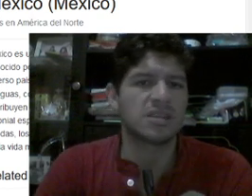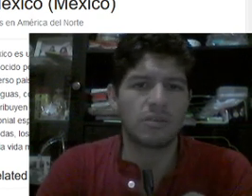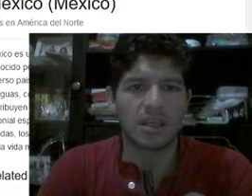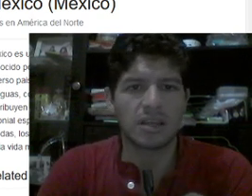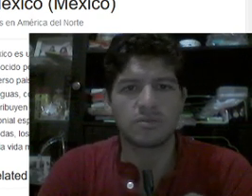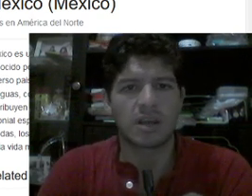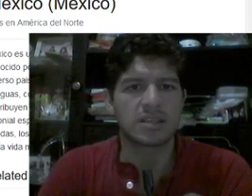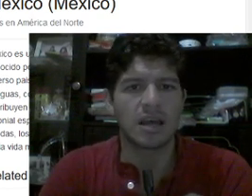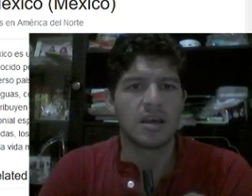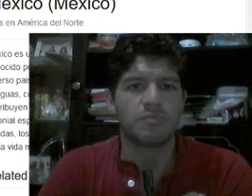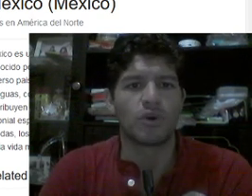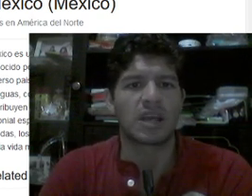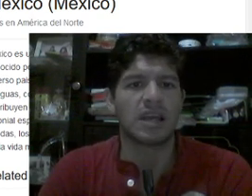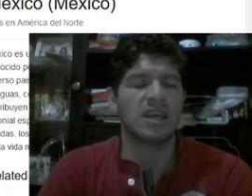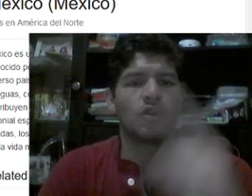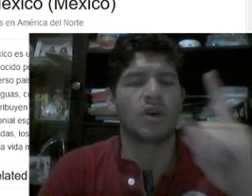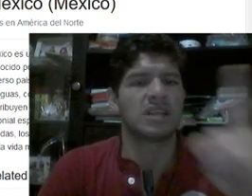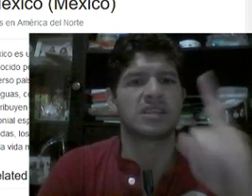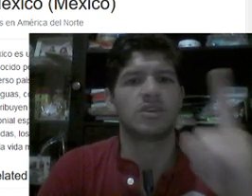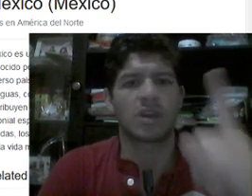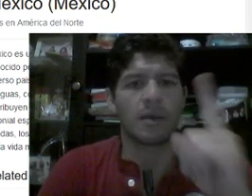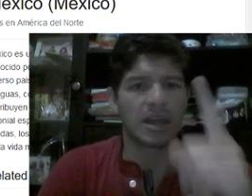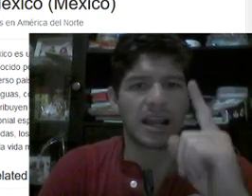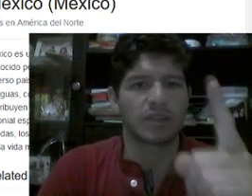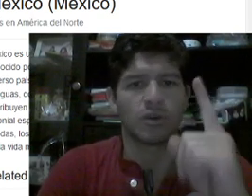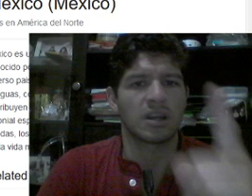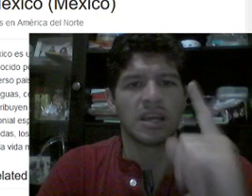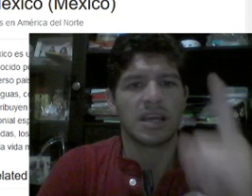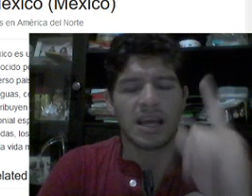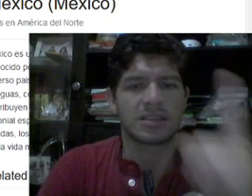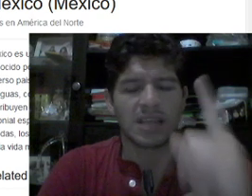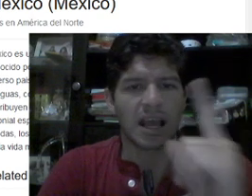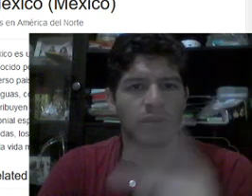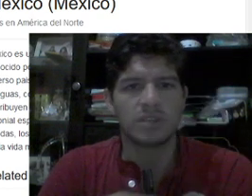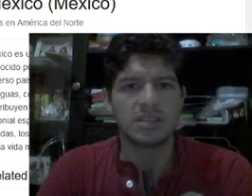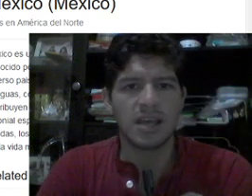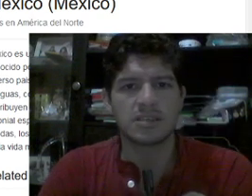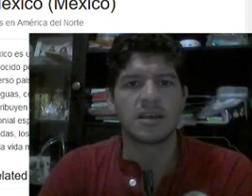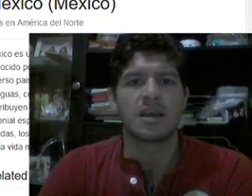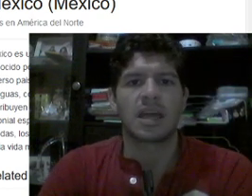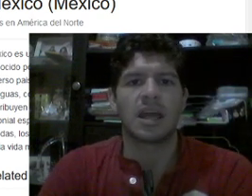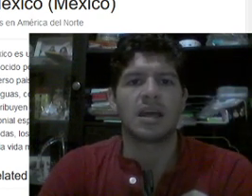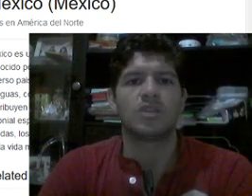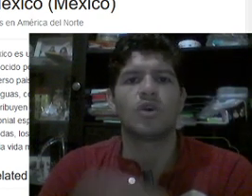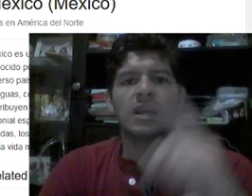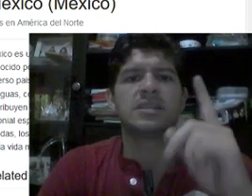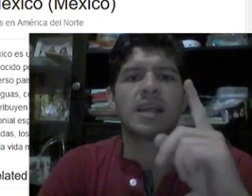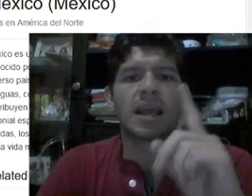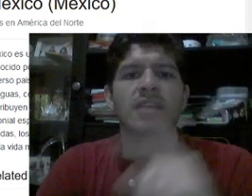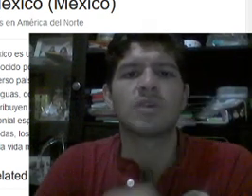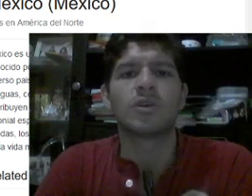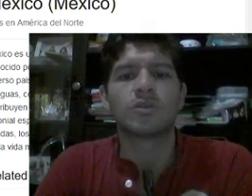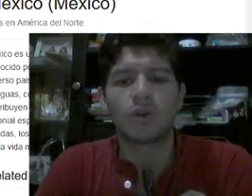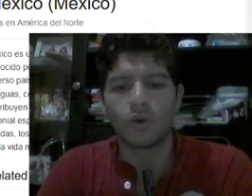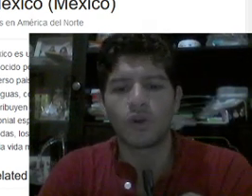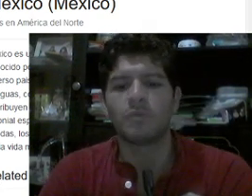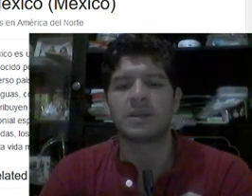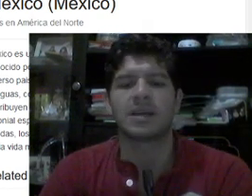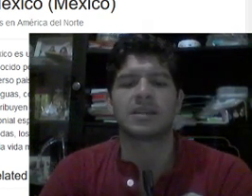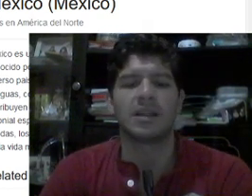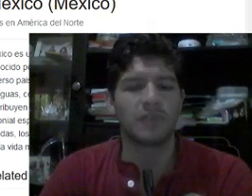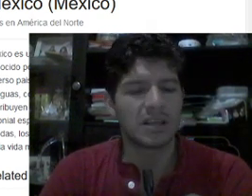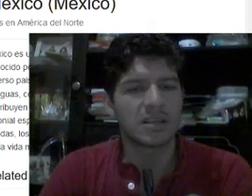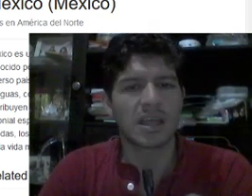ellos no sección quedar en su casa porque dijo el señor javier alatorre y azteca noticias que no le hicieran caso al doctor hugo